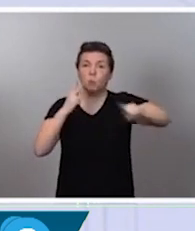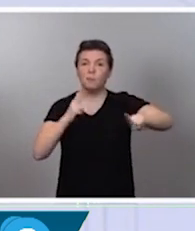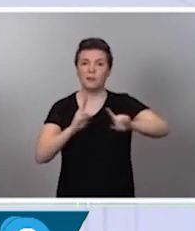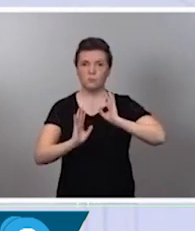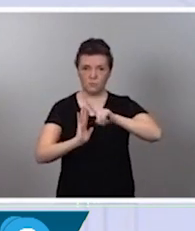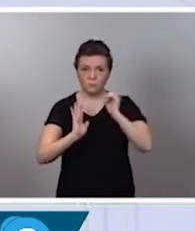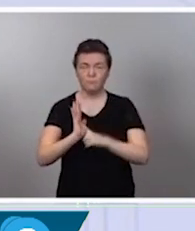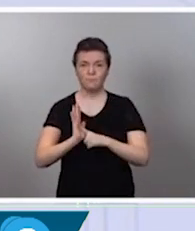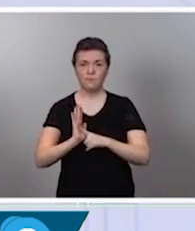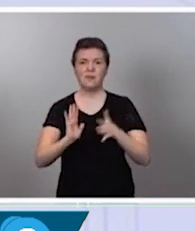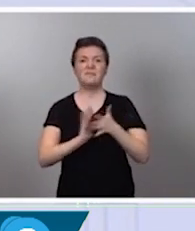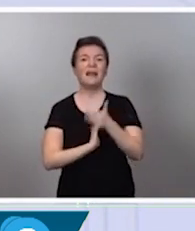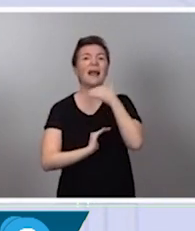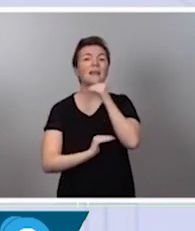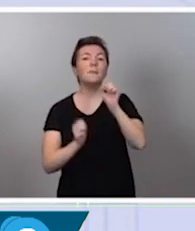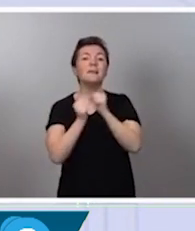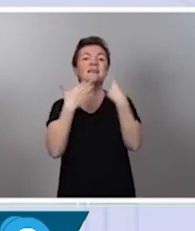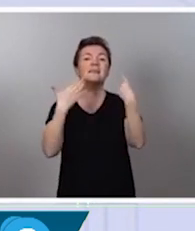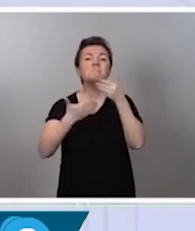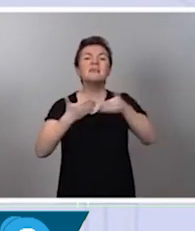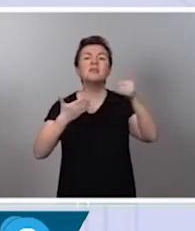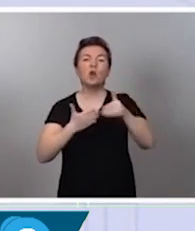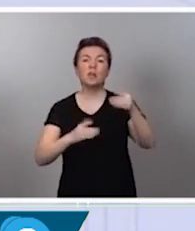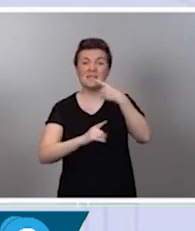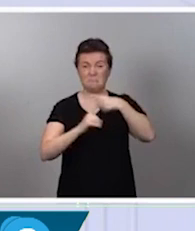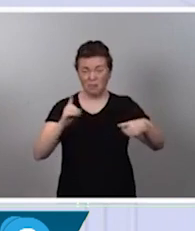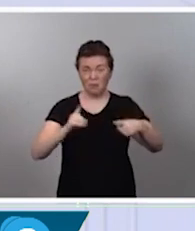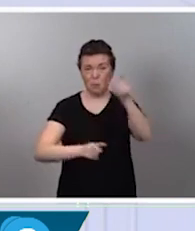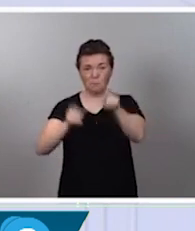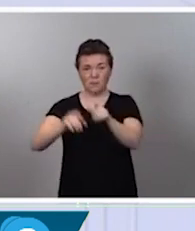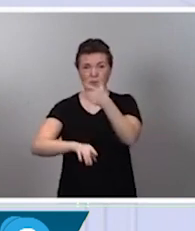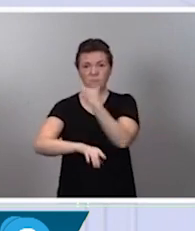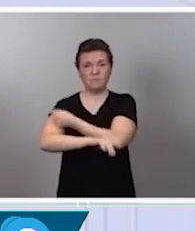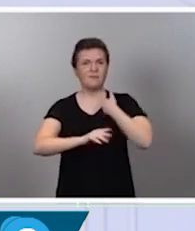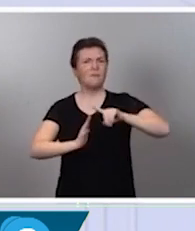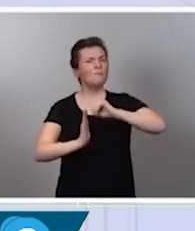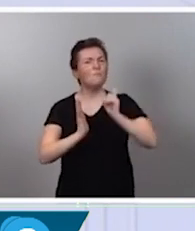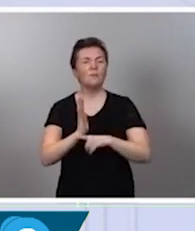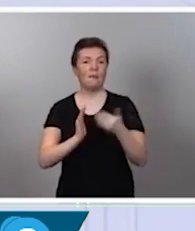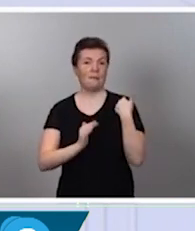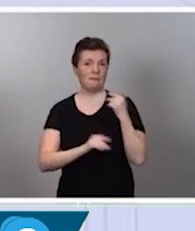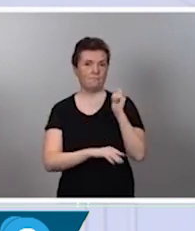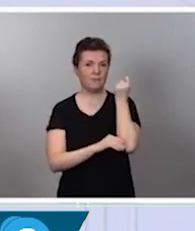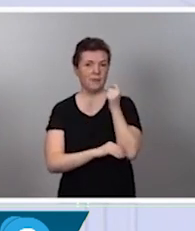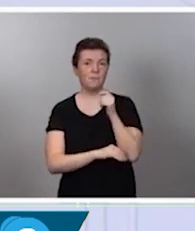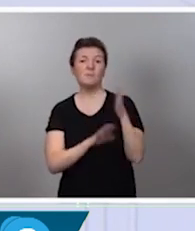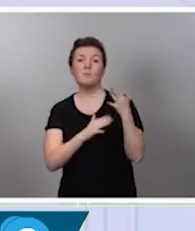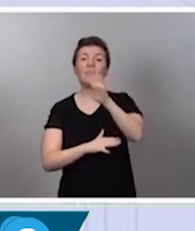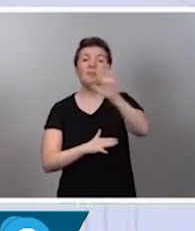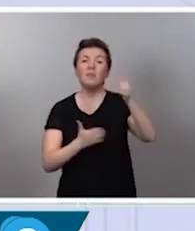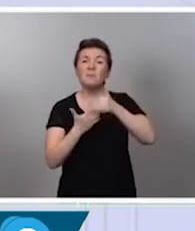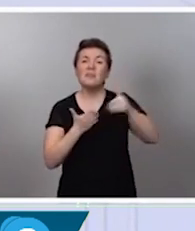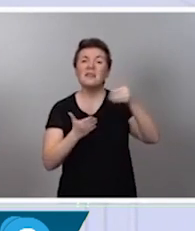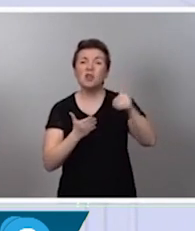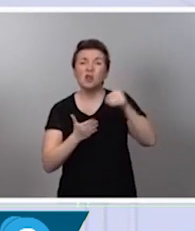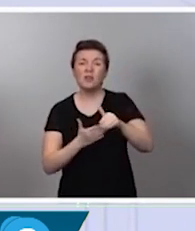muy importante de parados en cursos de formación que no cuentan como parados. Por lo tanto, los datos de empleo no